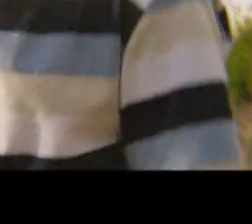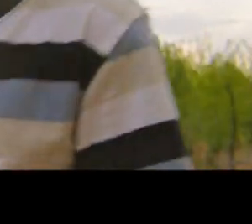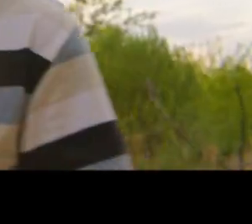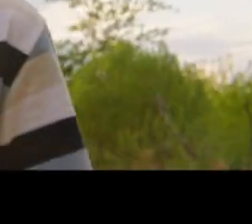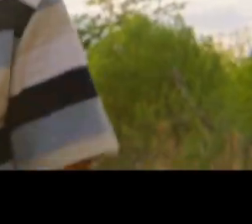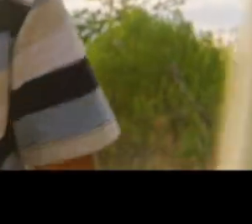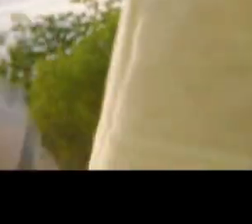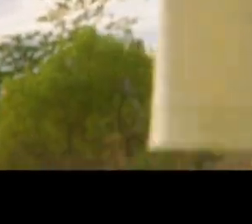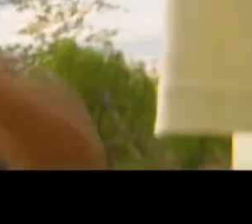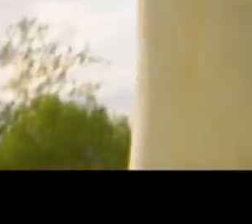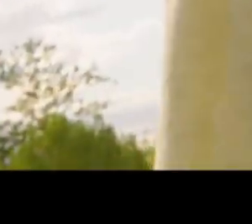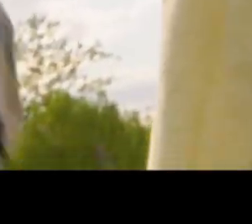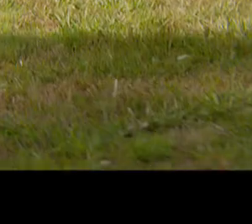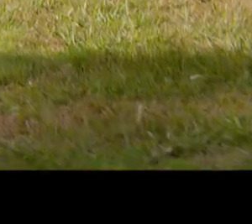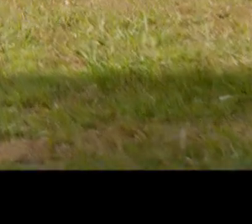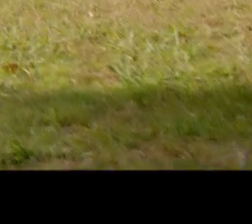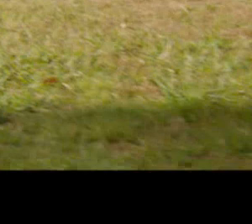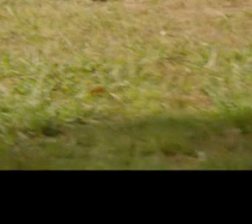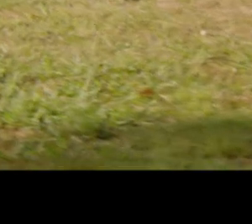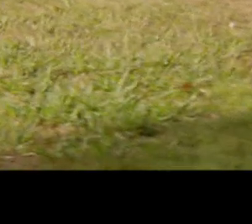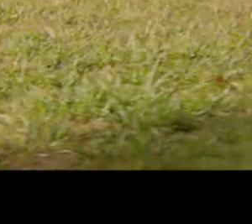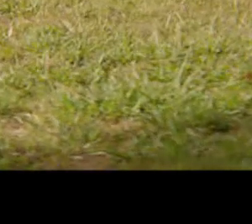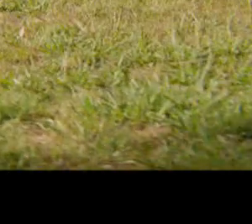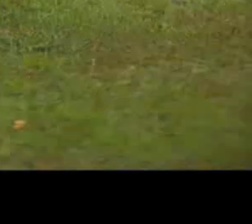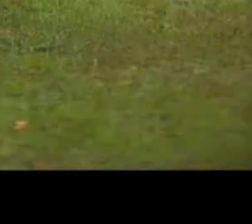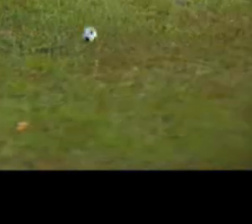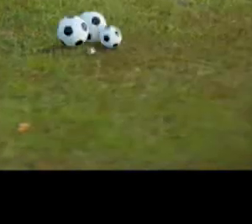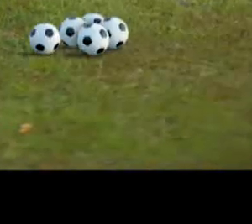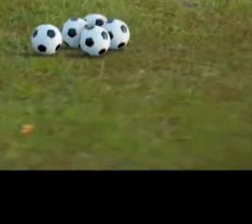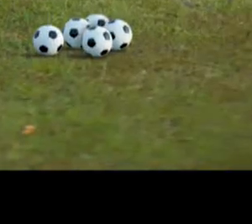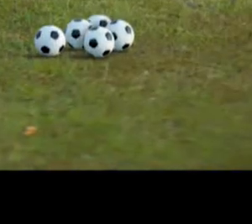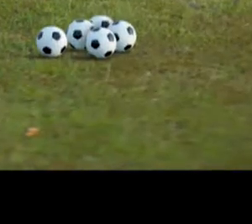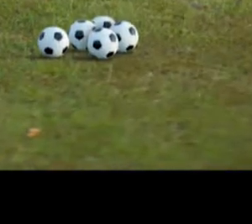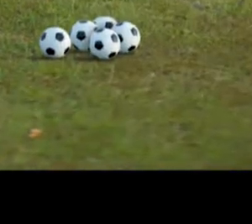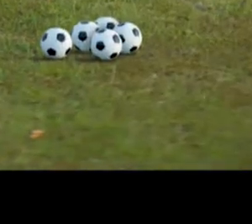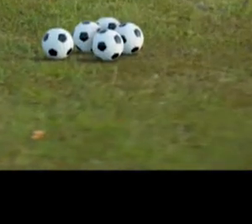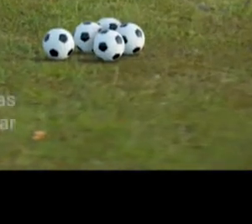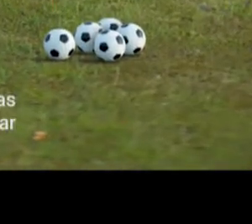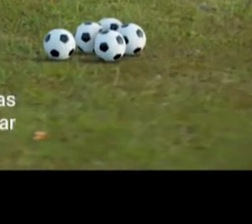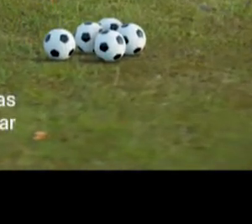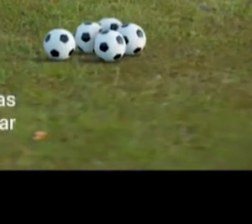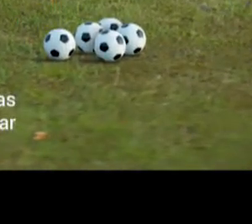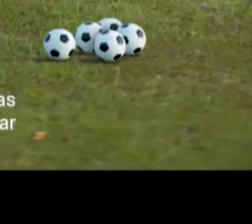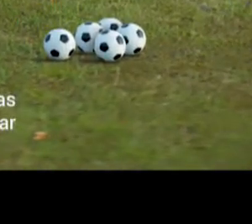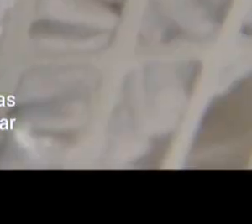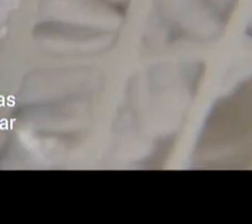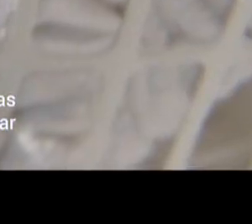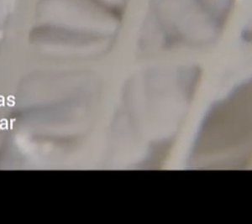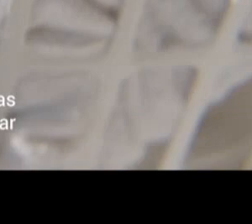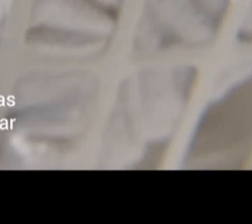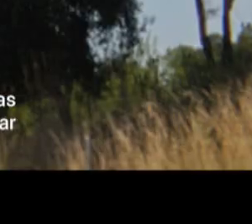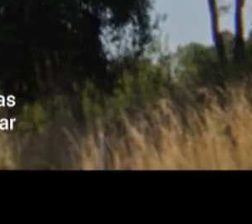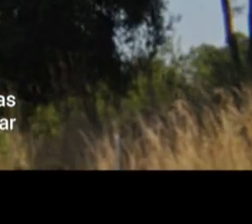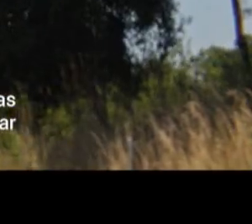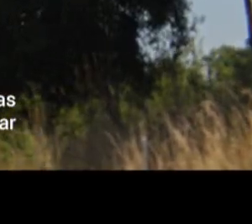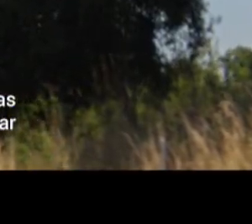Acá. Y la pelota pasó por acá. Mejor que ellos imaginen jugadas, que de la cancha se ocupa A la Cancha. Postula a la escuelita de fútbol que quieras